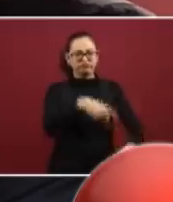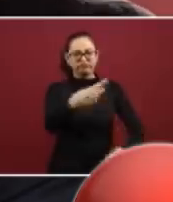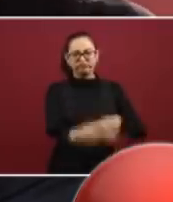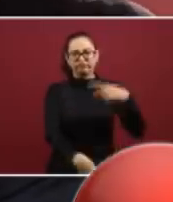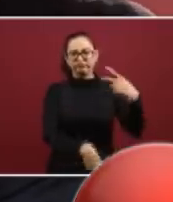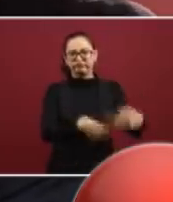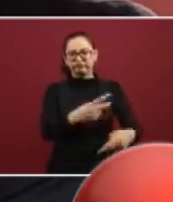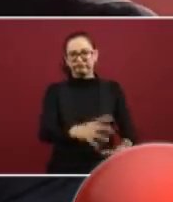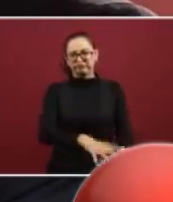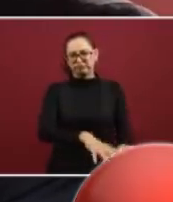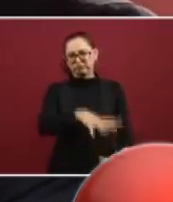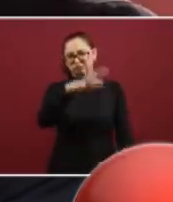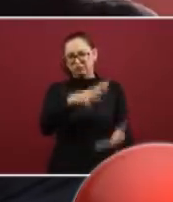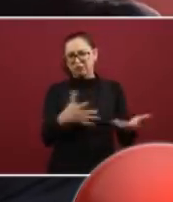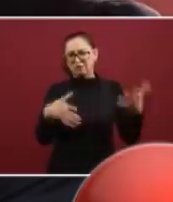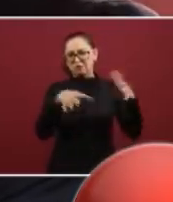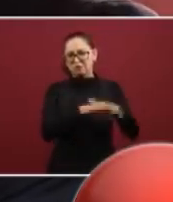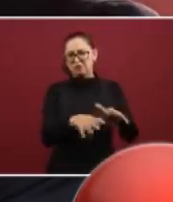Una